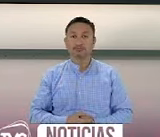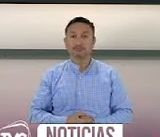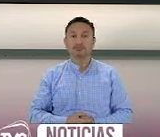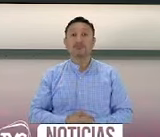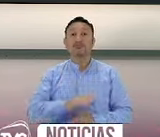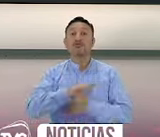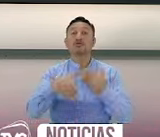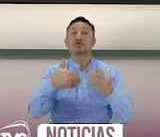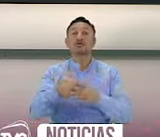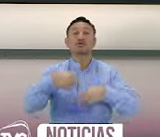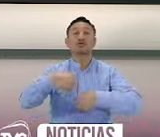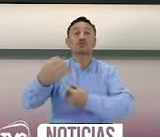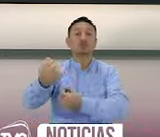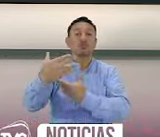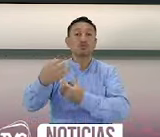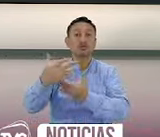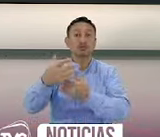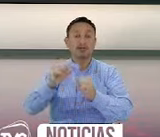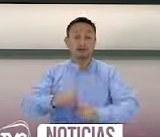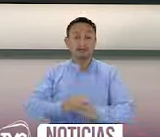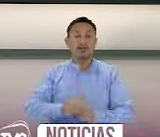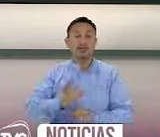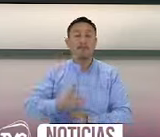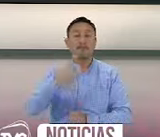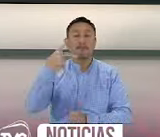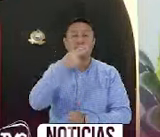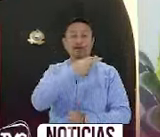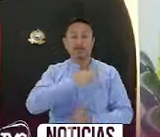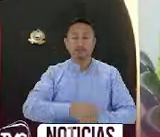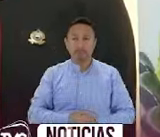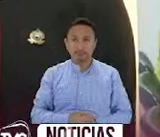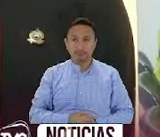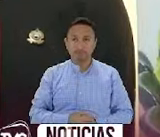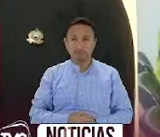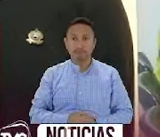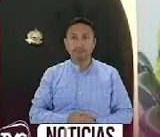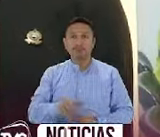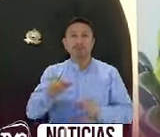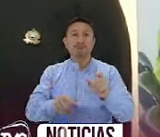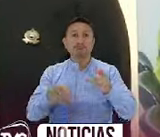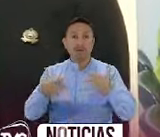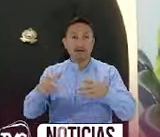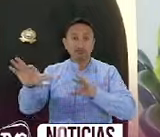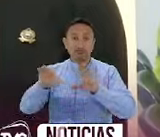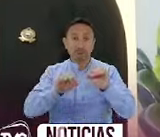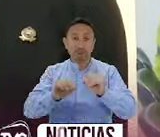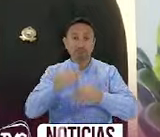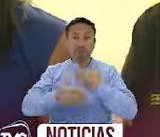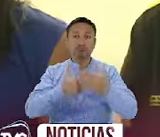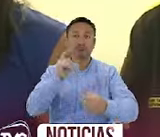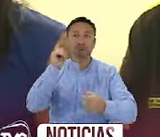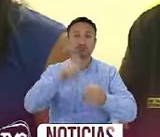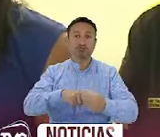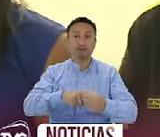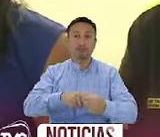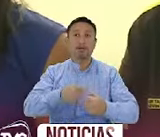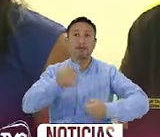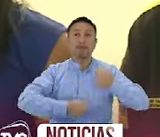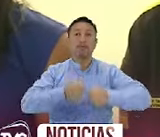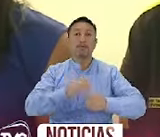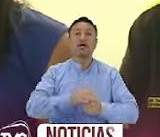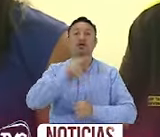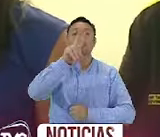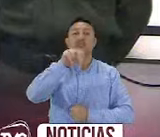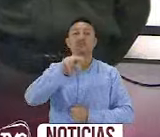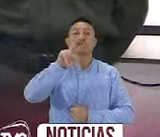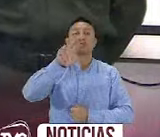información tiene el carácter de falsedad. Los seleccionados iniciarán con el proceso de formación en mayo de 2025.